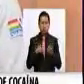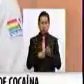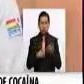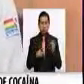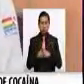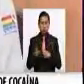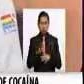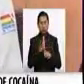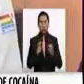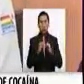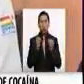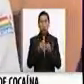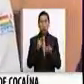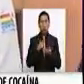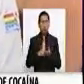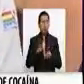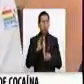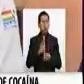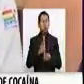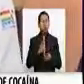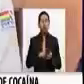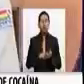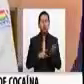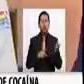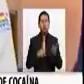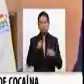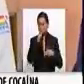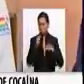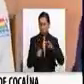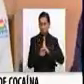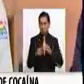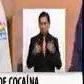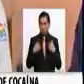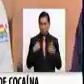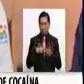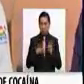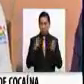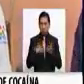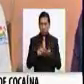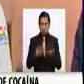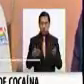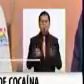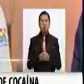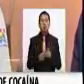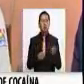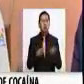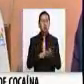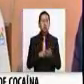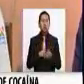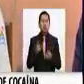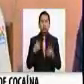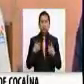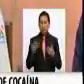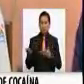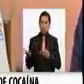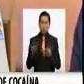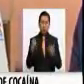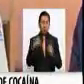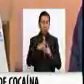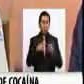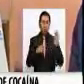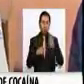organizaciones este tipo de camuflaje se puede decir en este tipo de camiones generalmente es para traspasar hacia el brasil